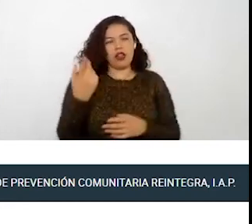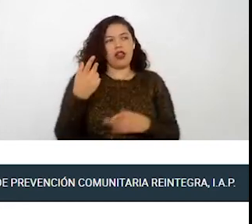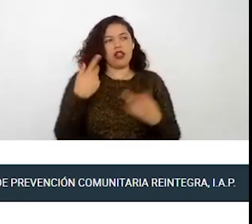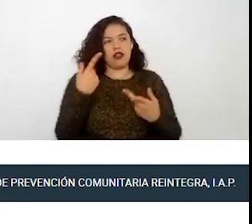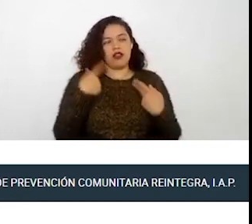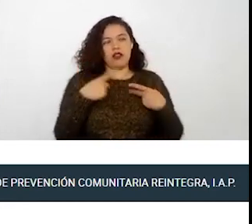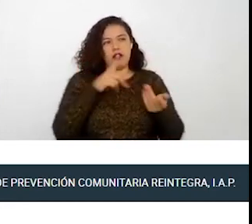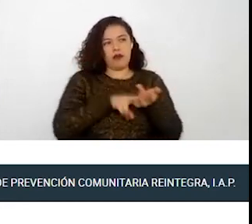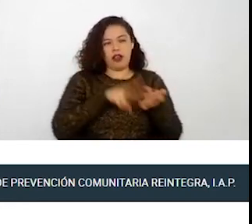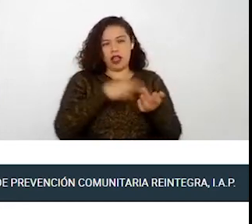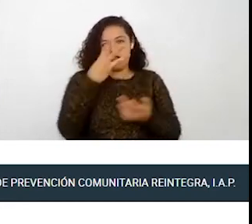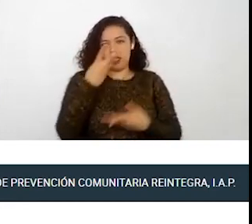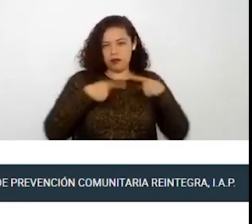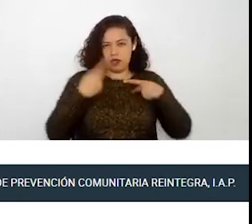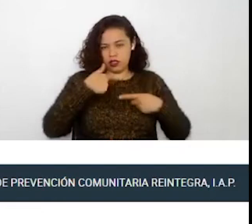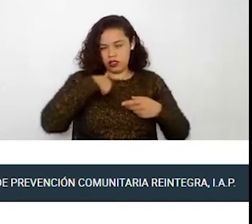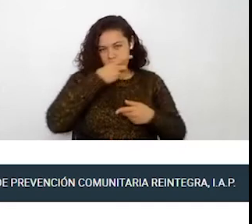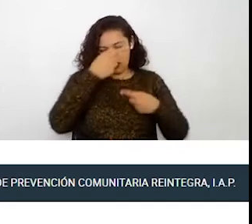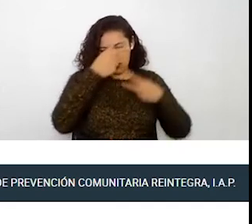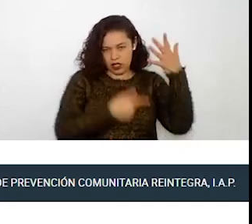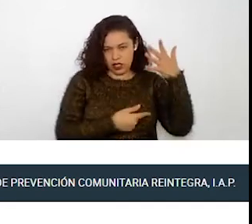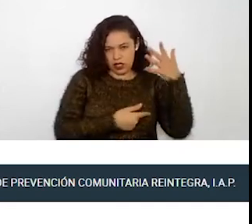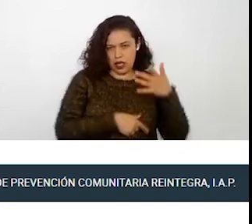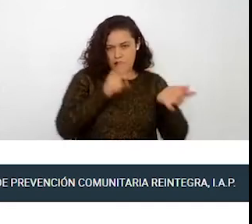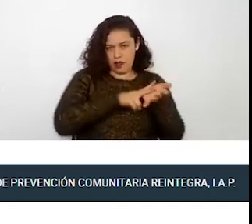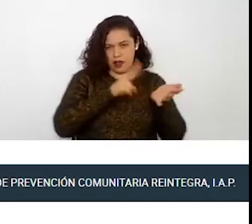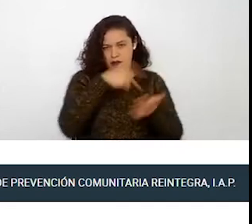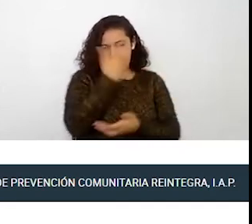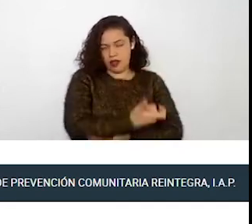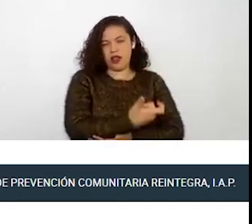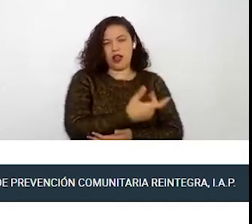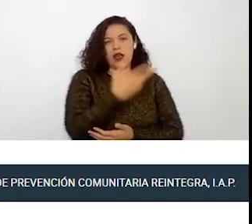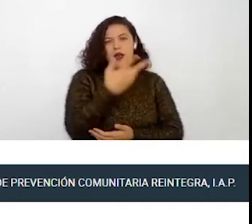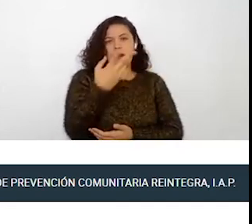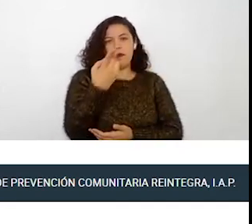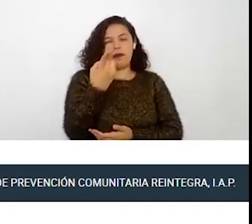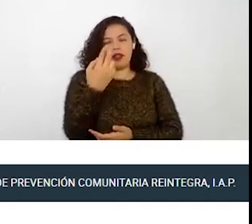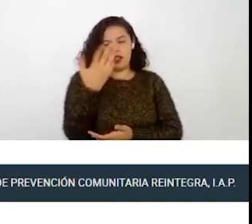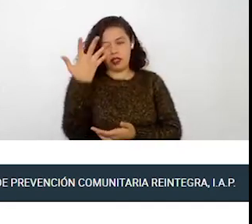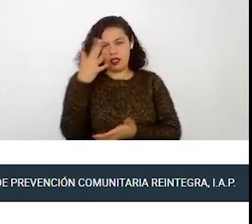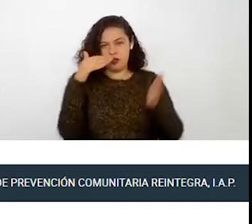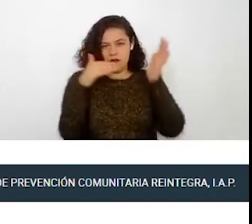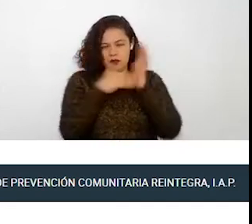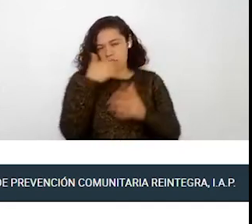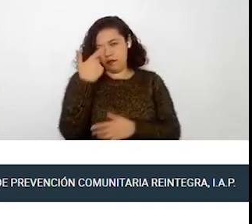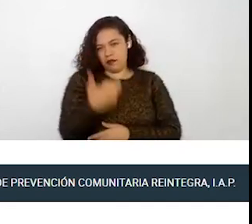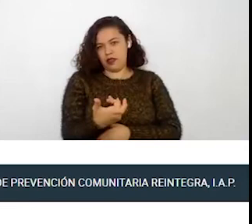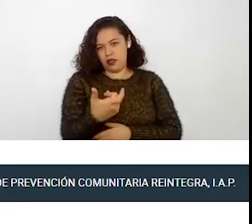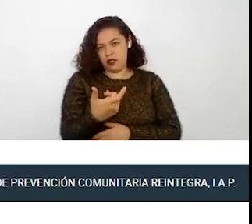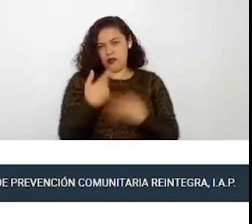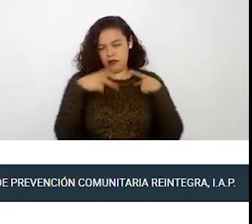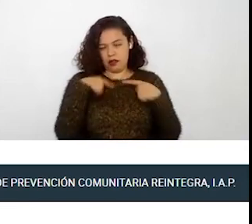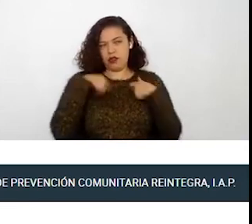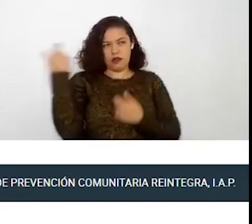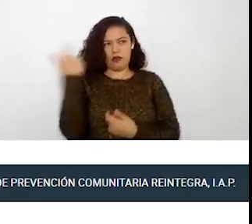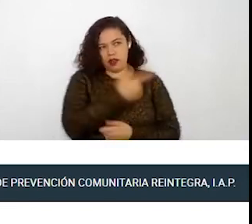costo que son las tres personas que les enseñé el puro costo son 25 mil pesos lo que me cuestan esas tres personas